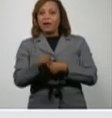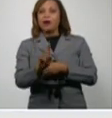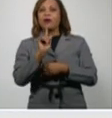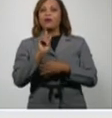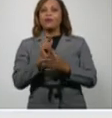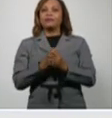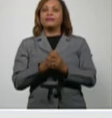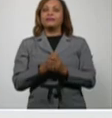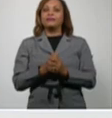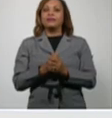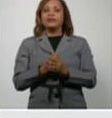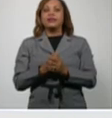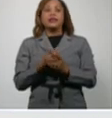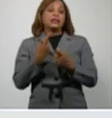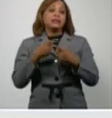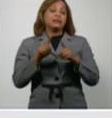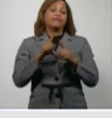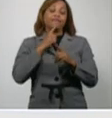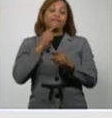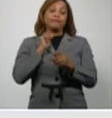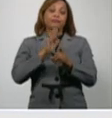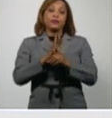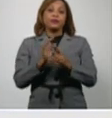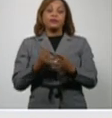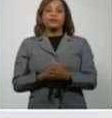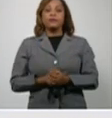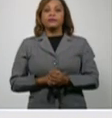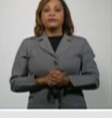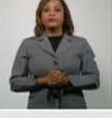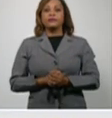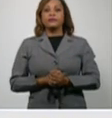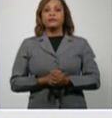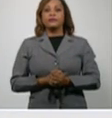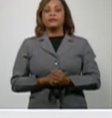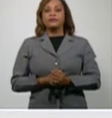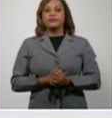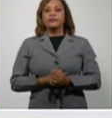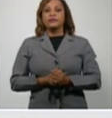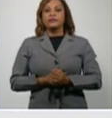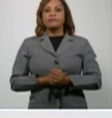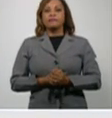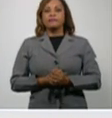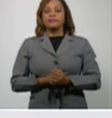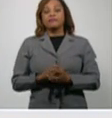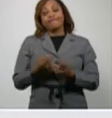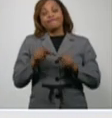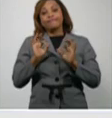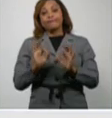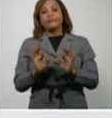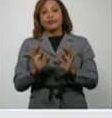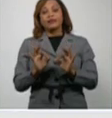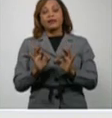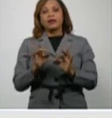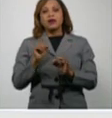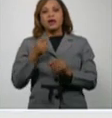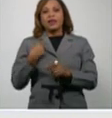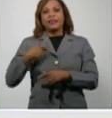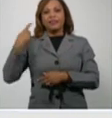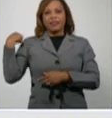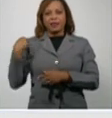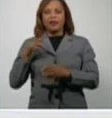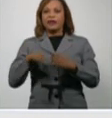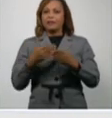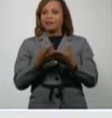incluso no transmisión, sin que hubiera ni un caso confirmado, sin embargo ha tenido en los últimos días, en las últimas